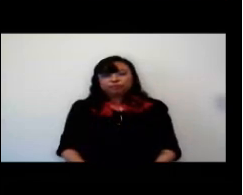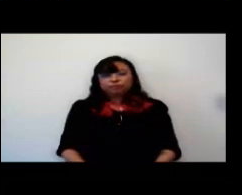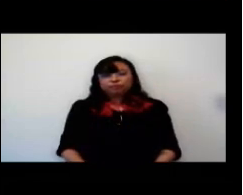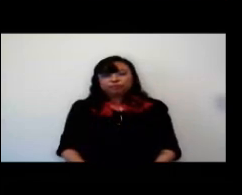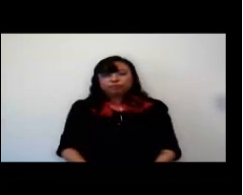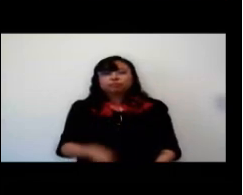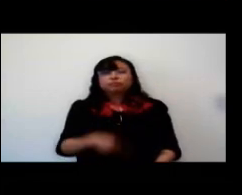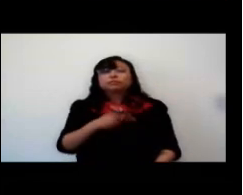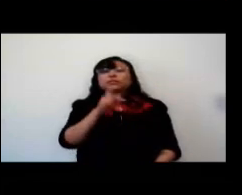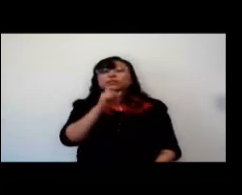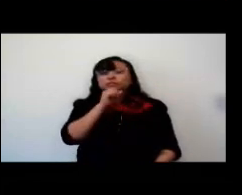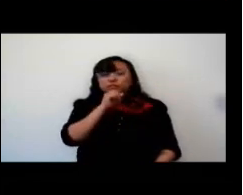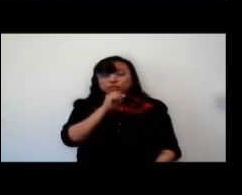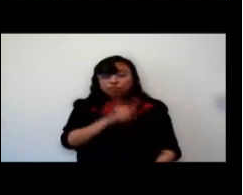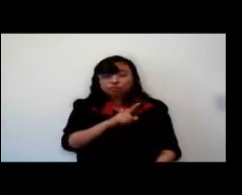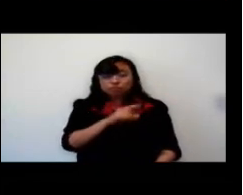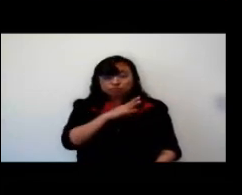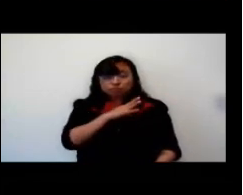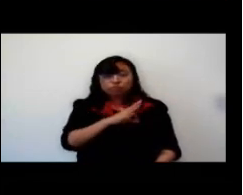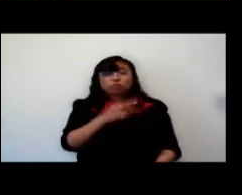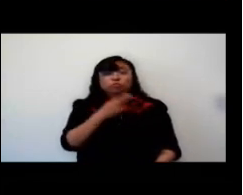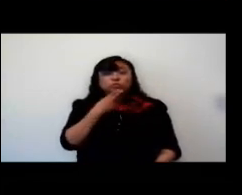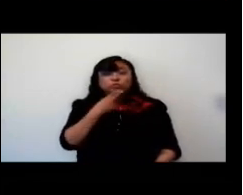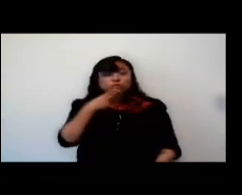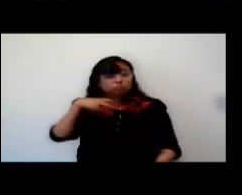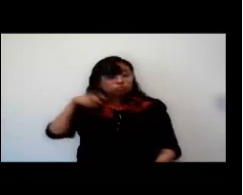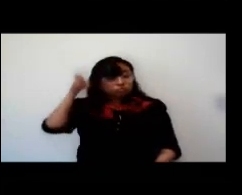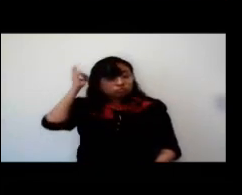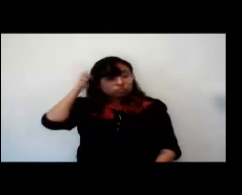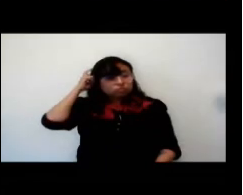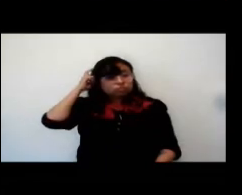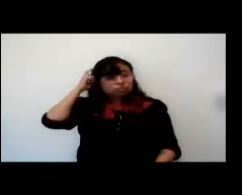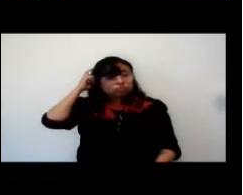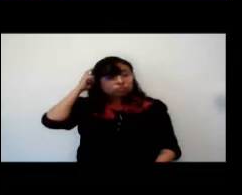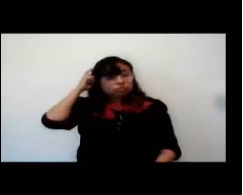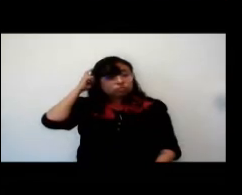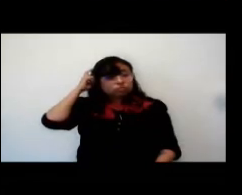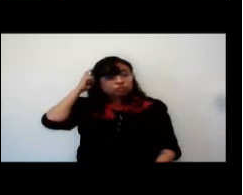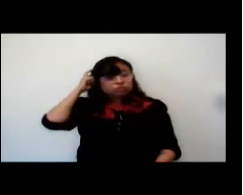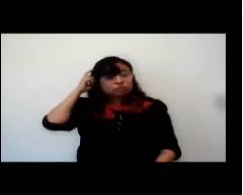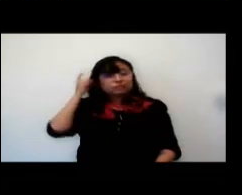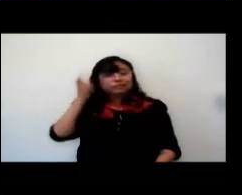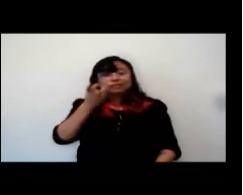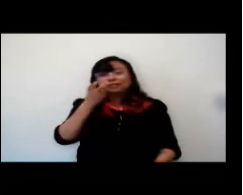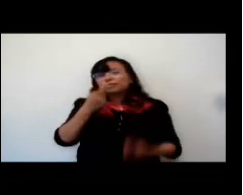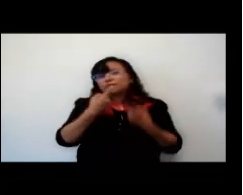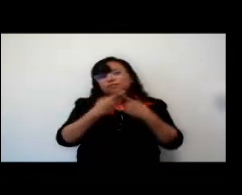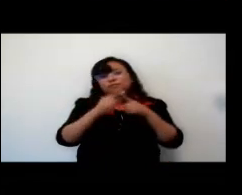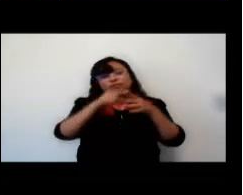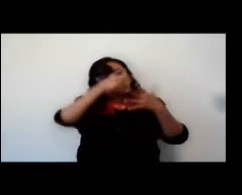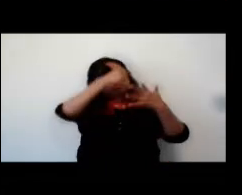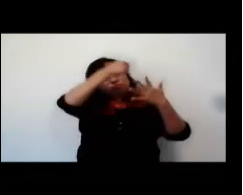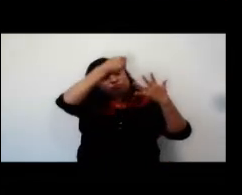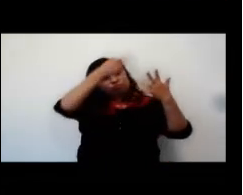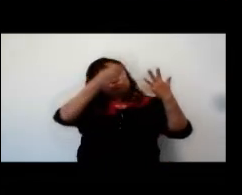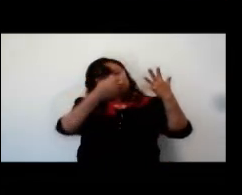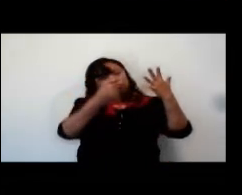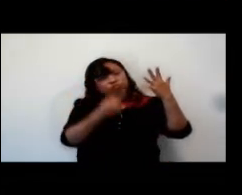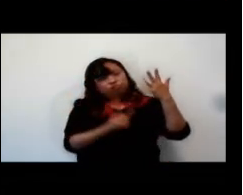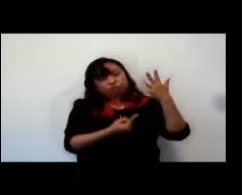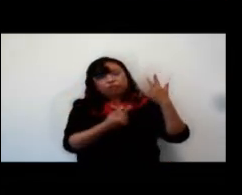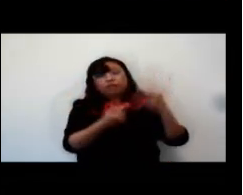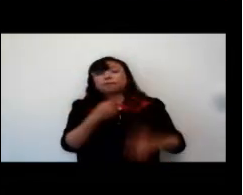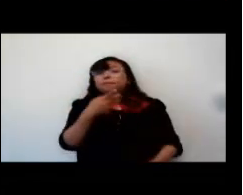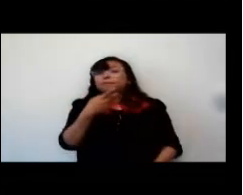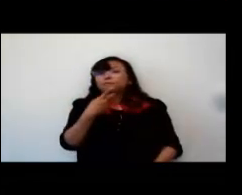indagar o el vivir con un implante coclear es un abordaje multidisciplinario. Necesitamos de muchas personas que sean parte